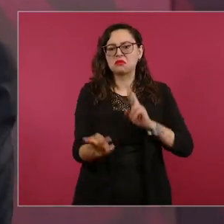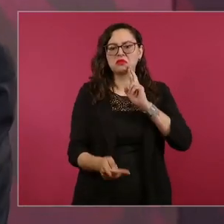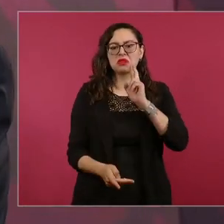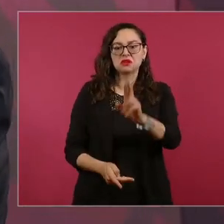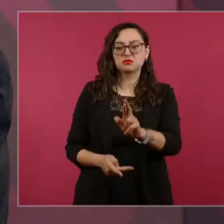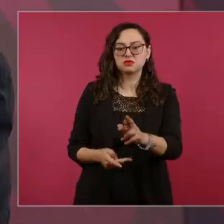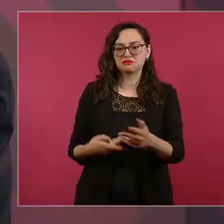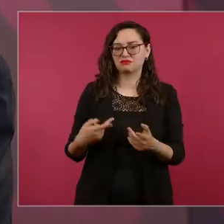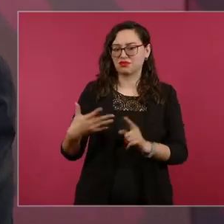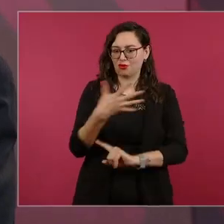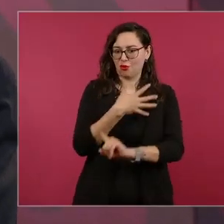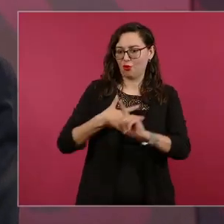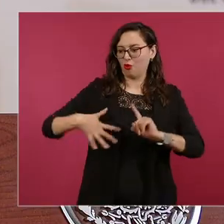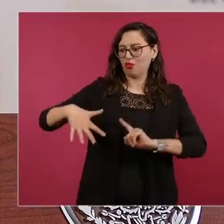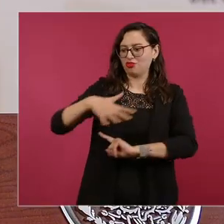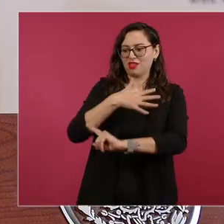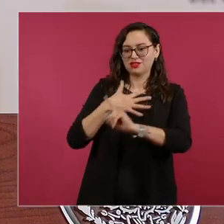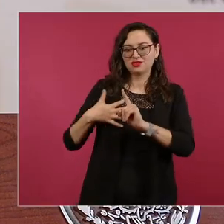contextualizar.